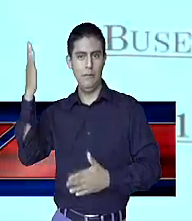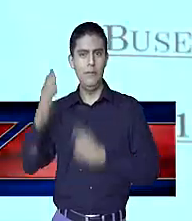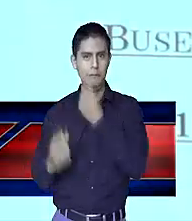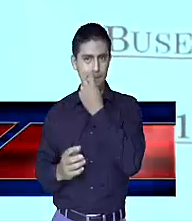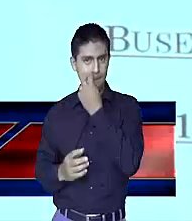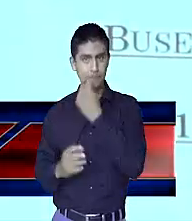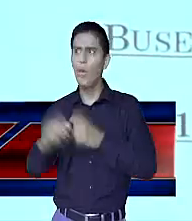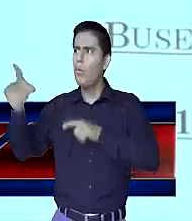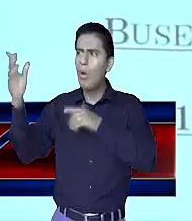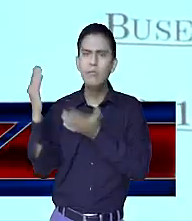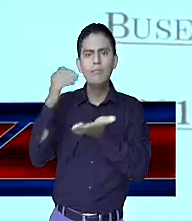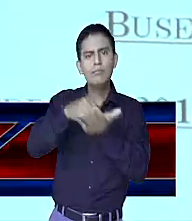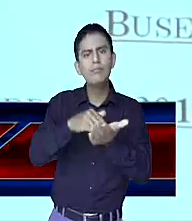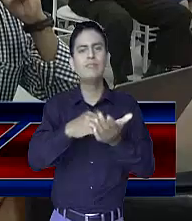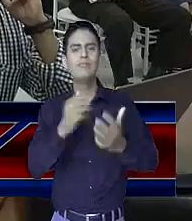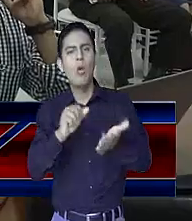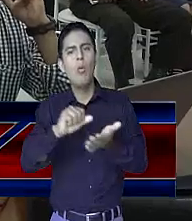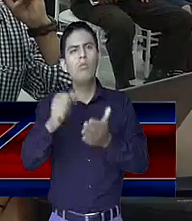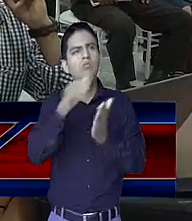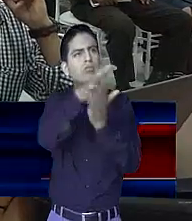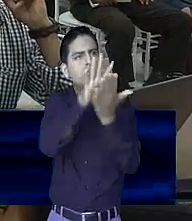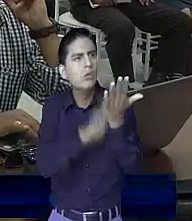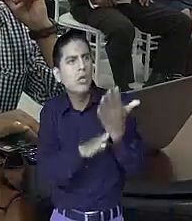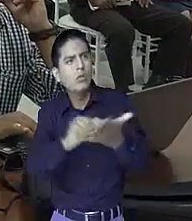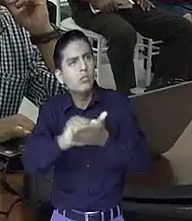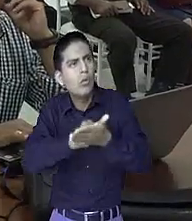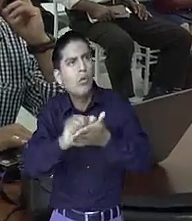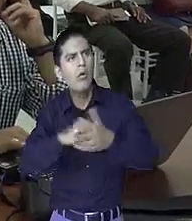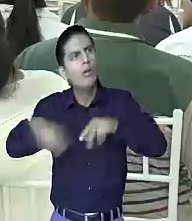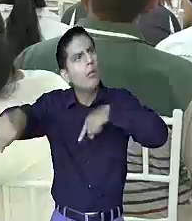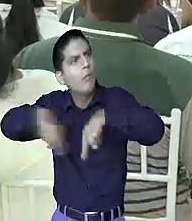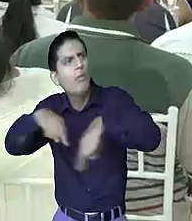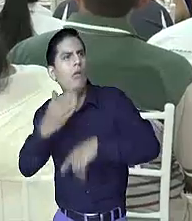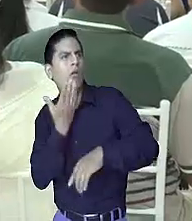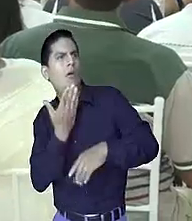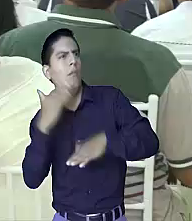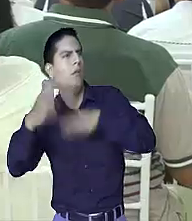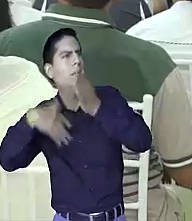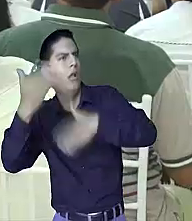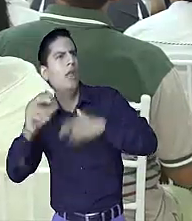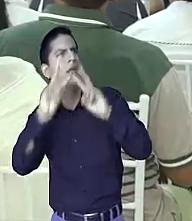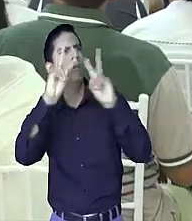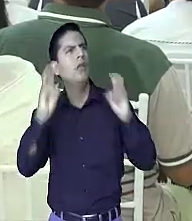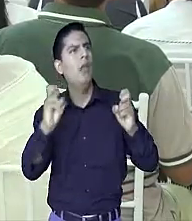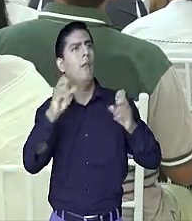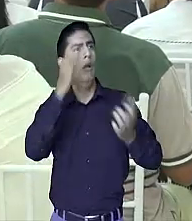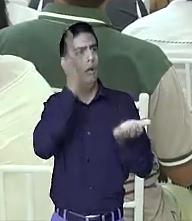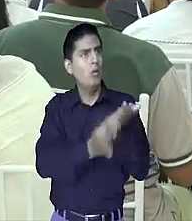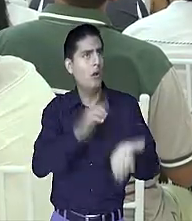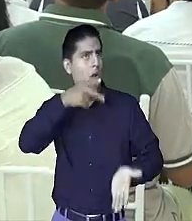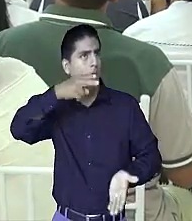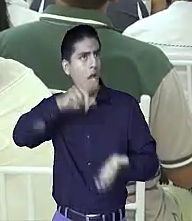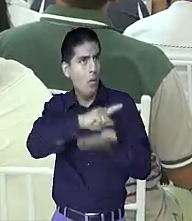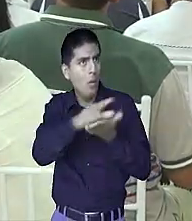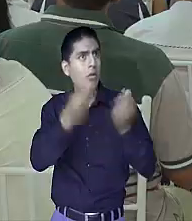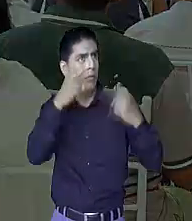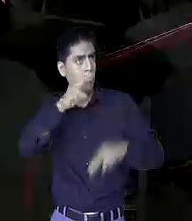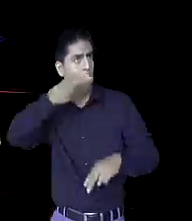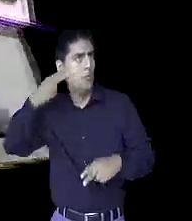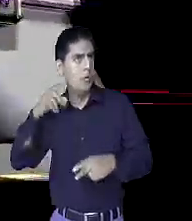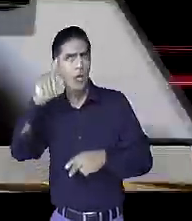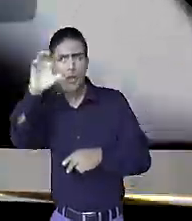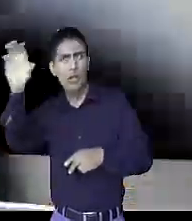socialización del borrador del estudio sobre el plan de movilidad para la provincia, con énfasis en los cantones de Lago Agrio y Xuxufindi.